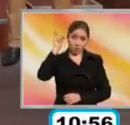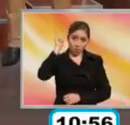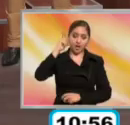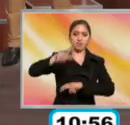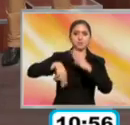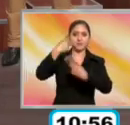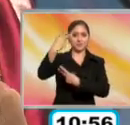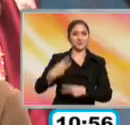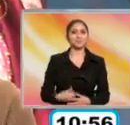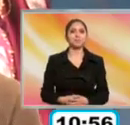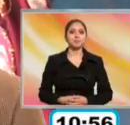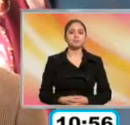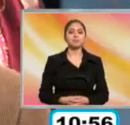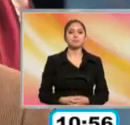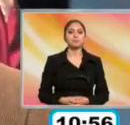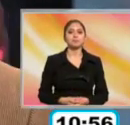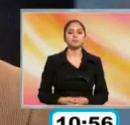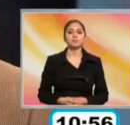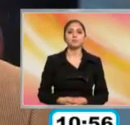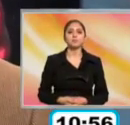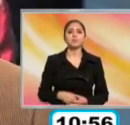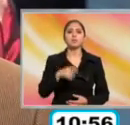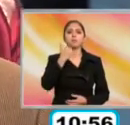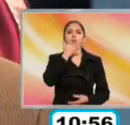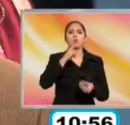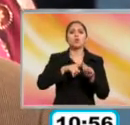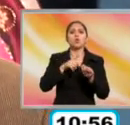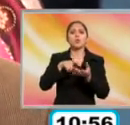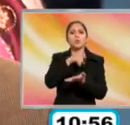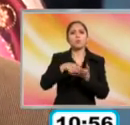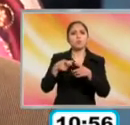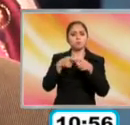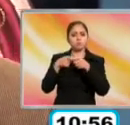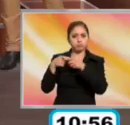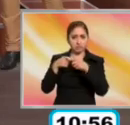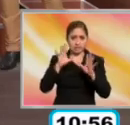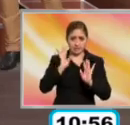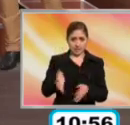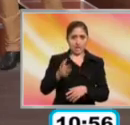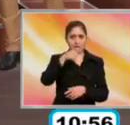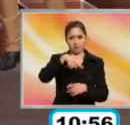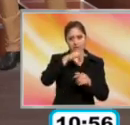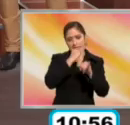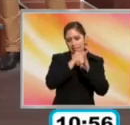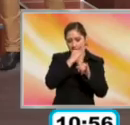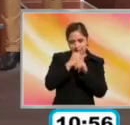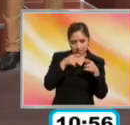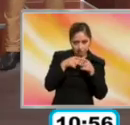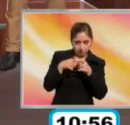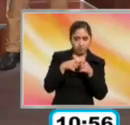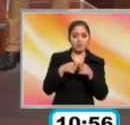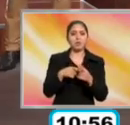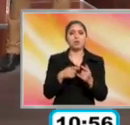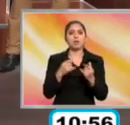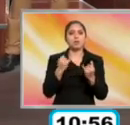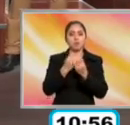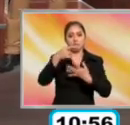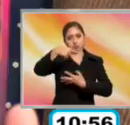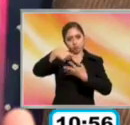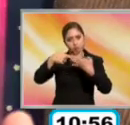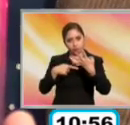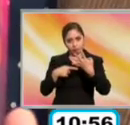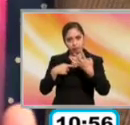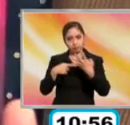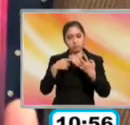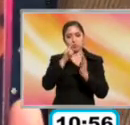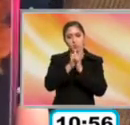acompañe. Muy bien. ¿Dónde vamos a encontrar tu nuevo material discográfico? Cuéntanos. Ya están todas las plataformas digitales. Ya lo pueden adquirir en todas las plataformas